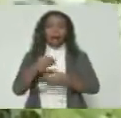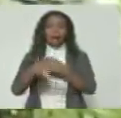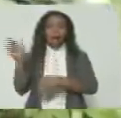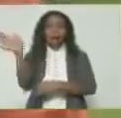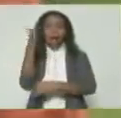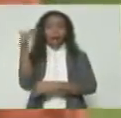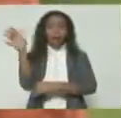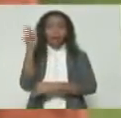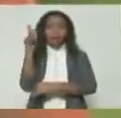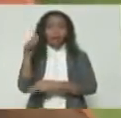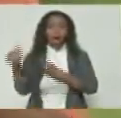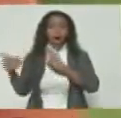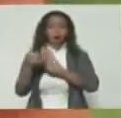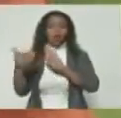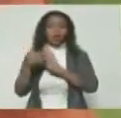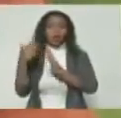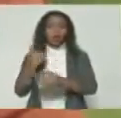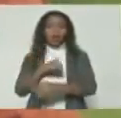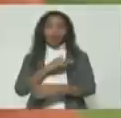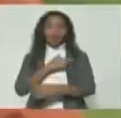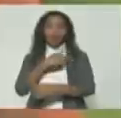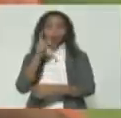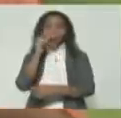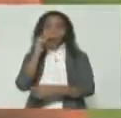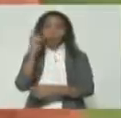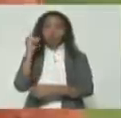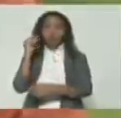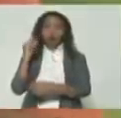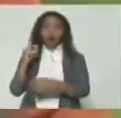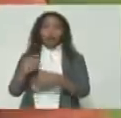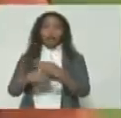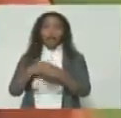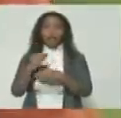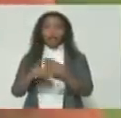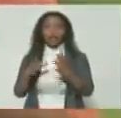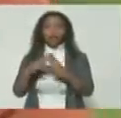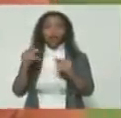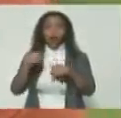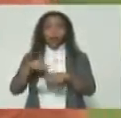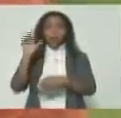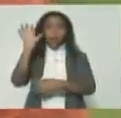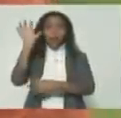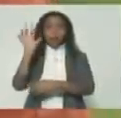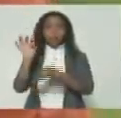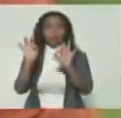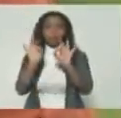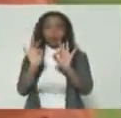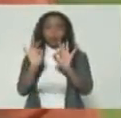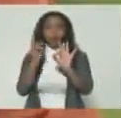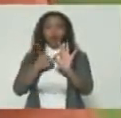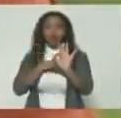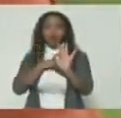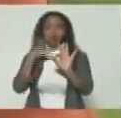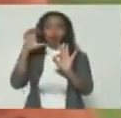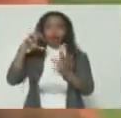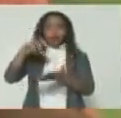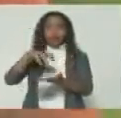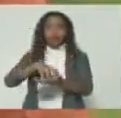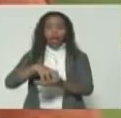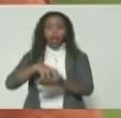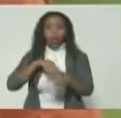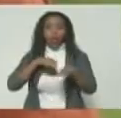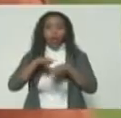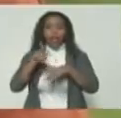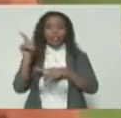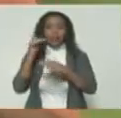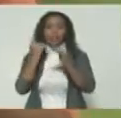de nuestros campesinos, productores y productoras de todo el país, específicamente también en nuestro estado Cojedes. Un